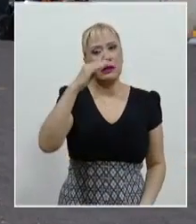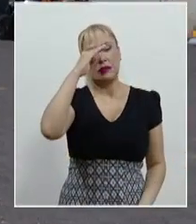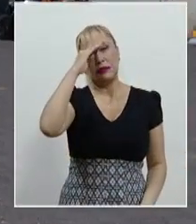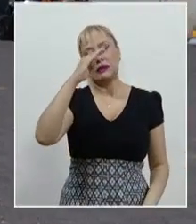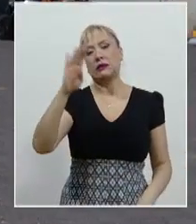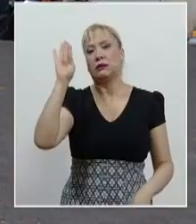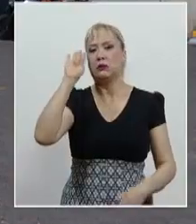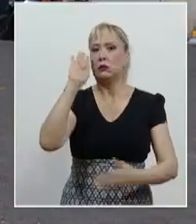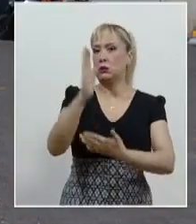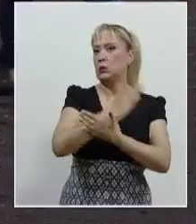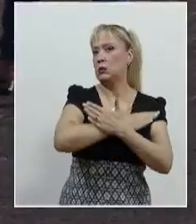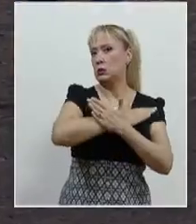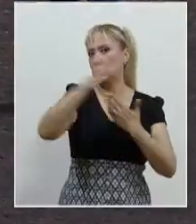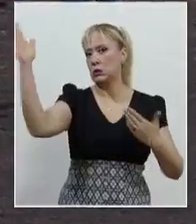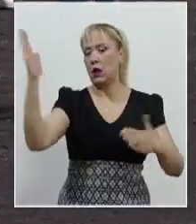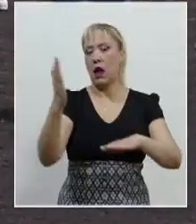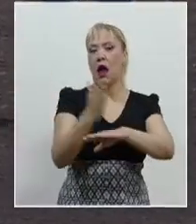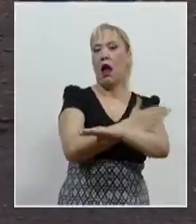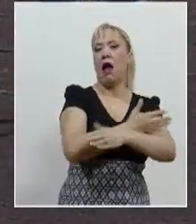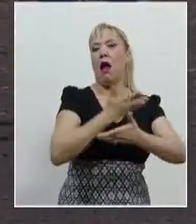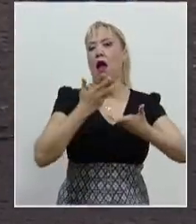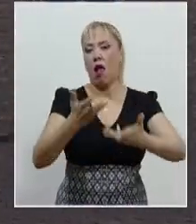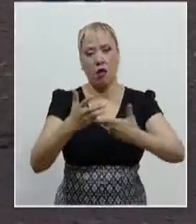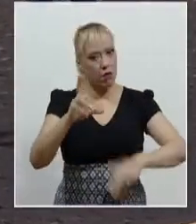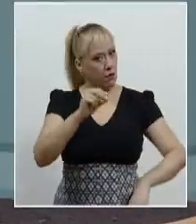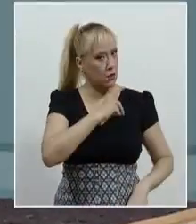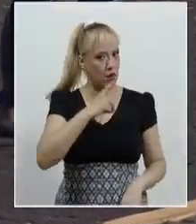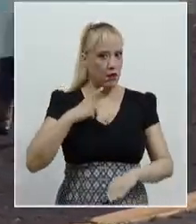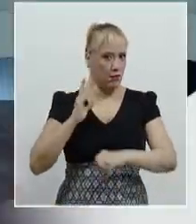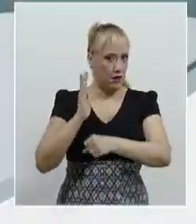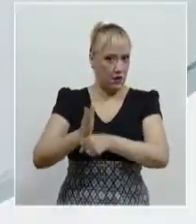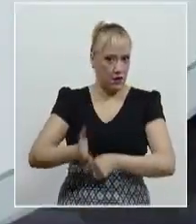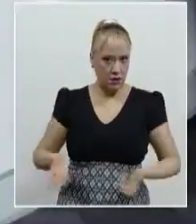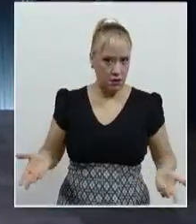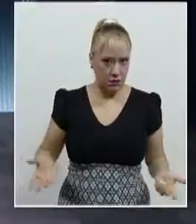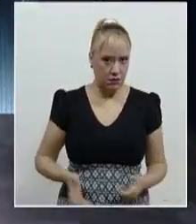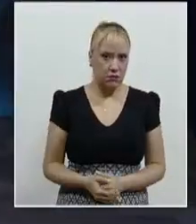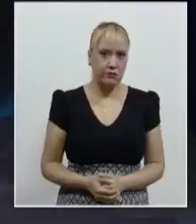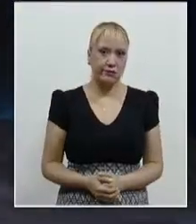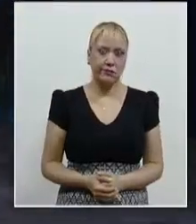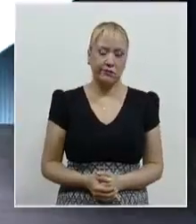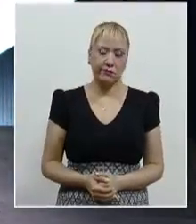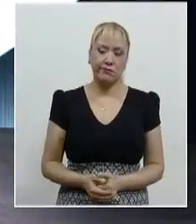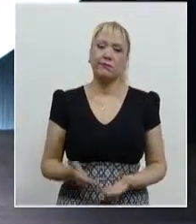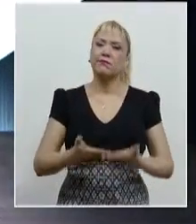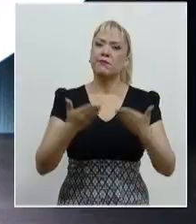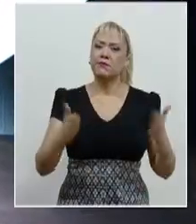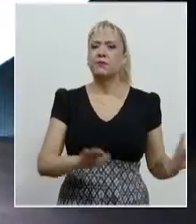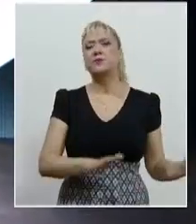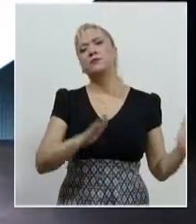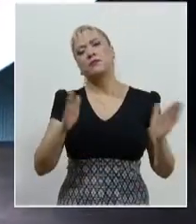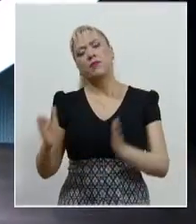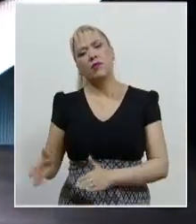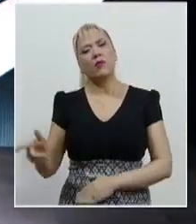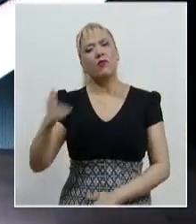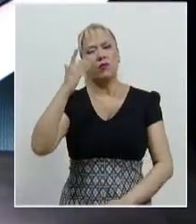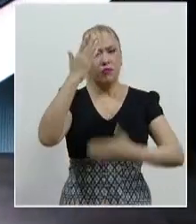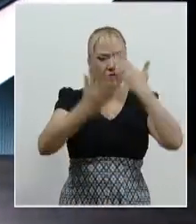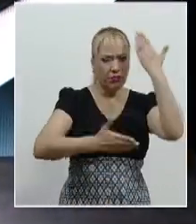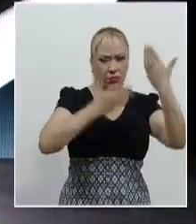considerada una pena anticipada. Y en más temas, el Centro de